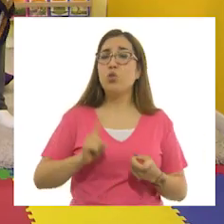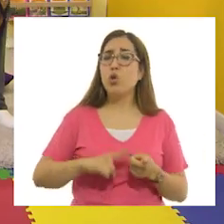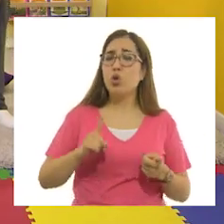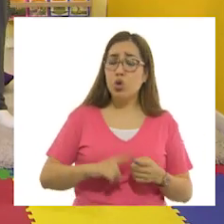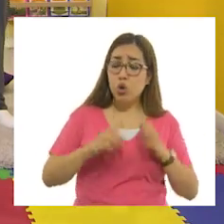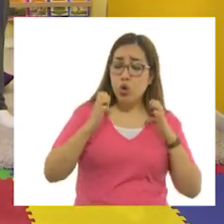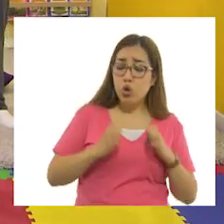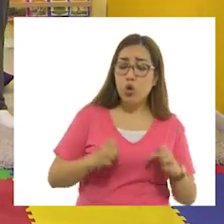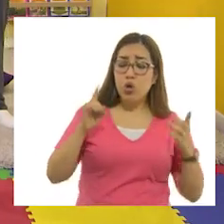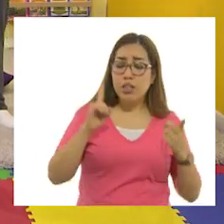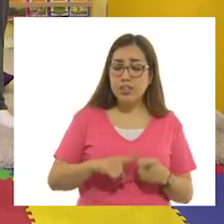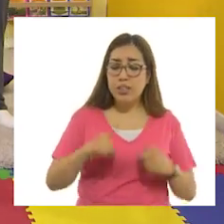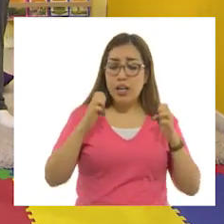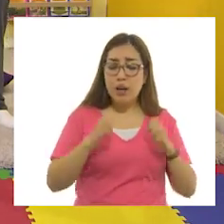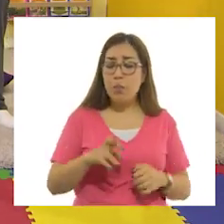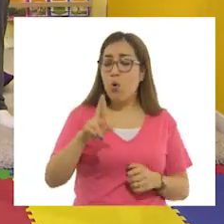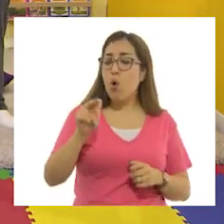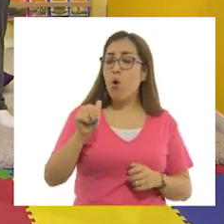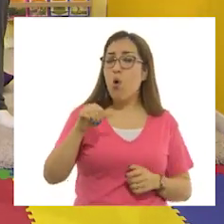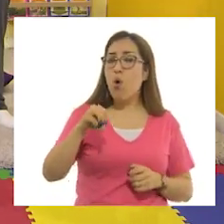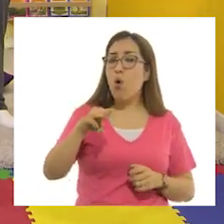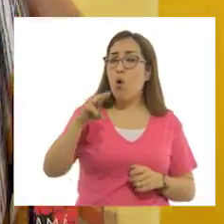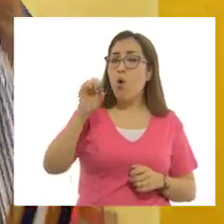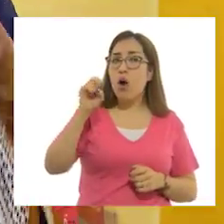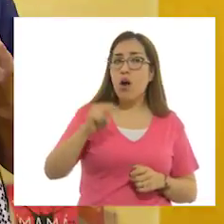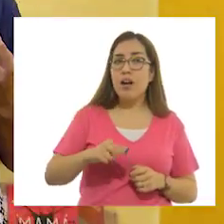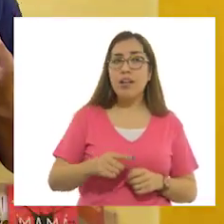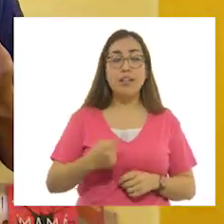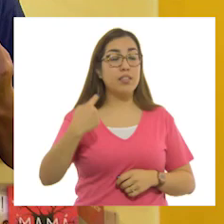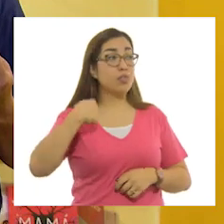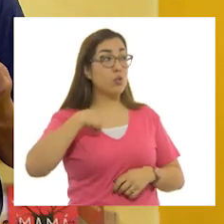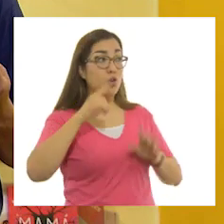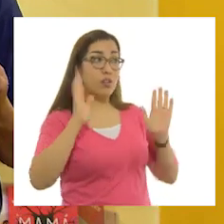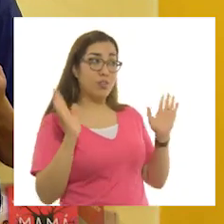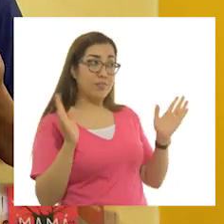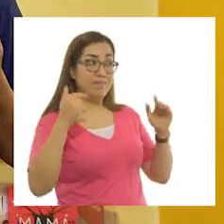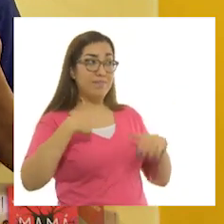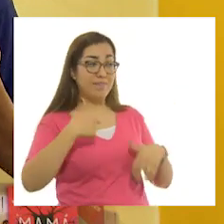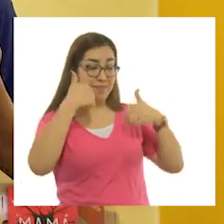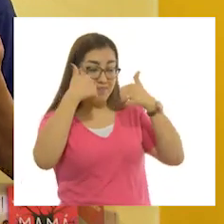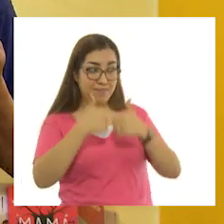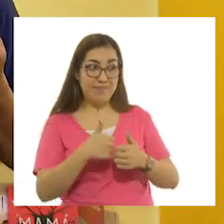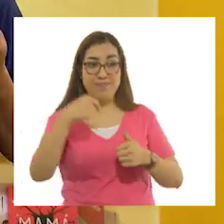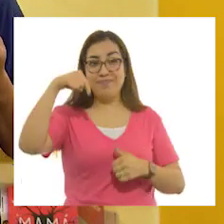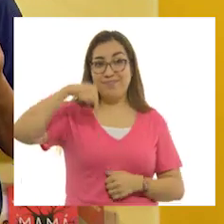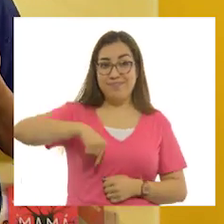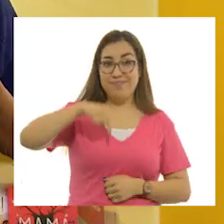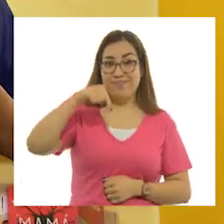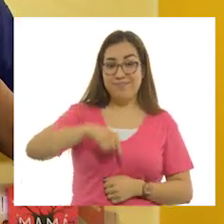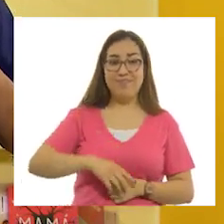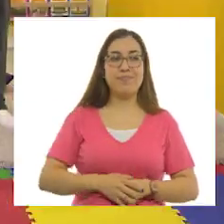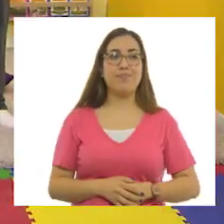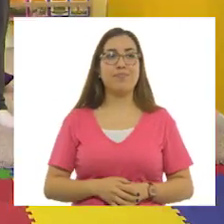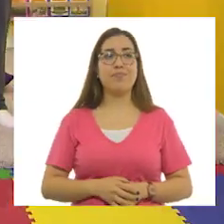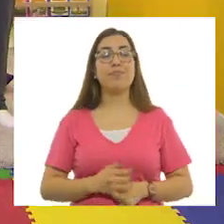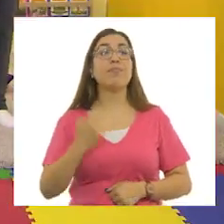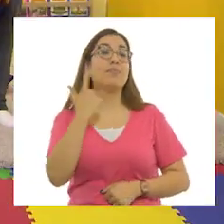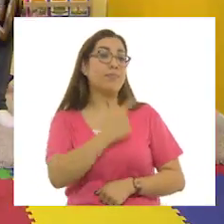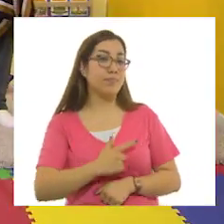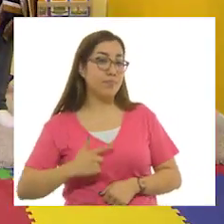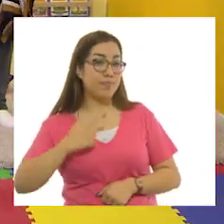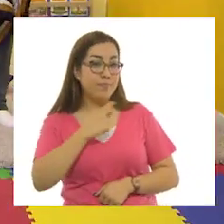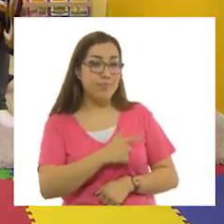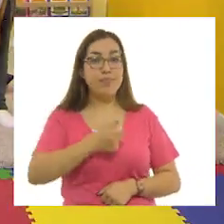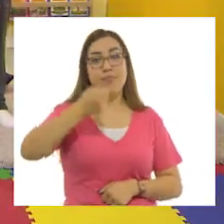ramón donde está ramón aquí estoy aquí estoy gusto en